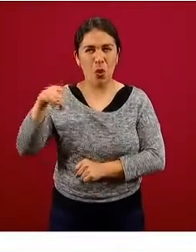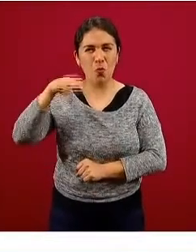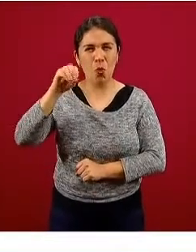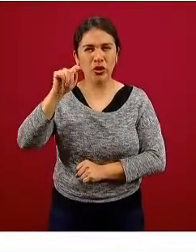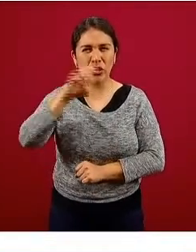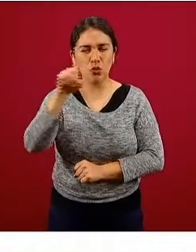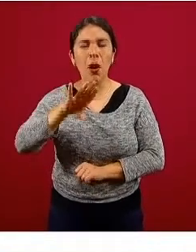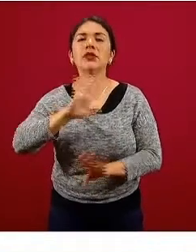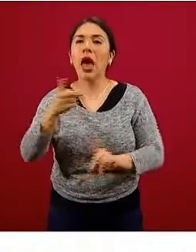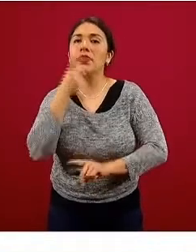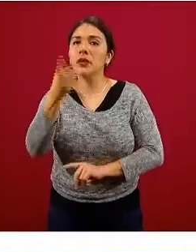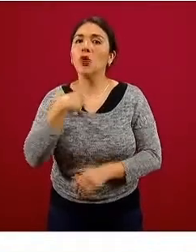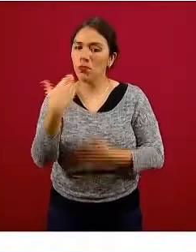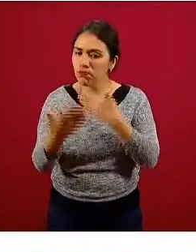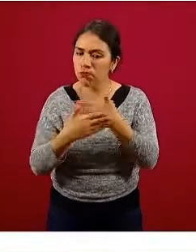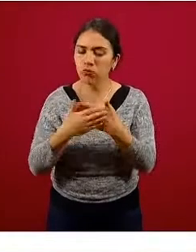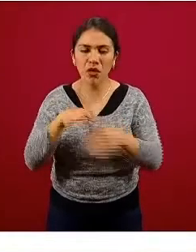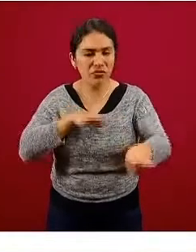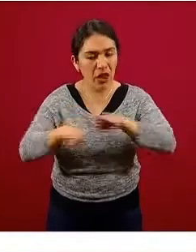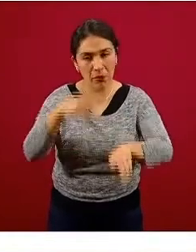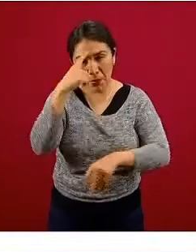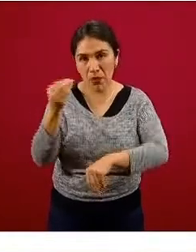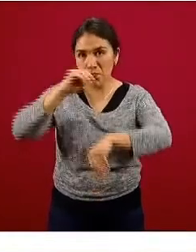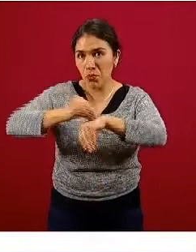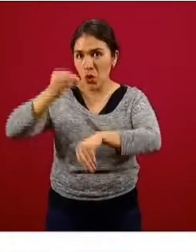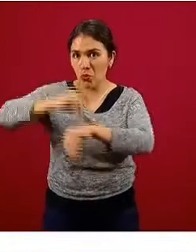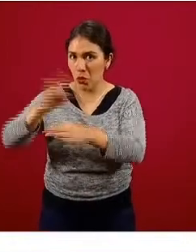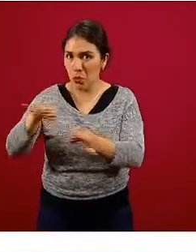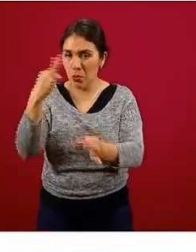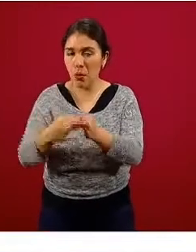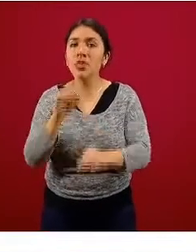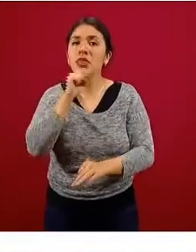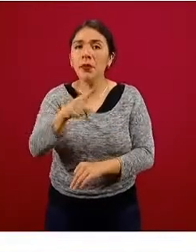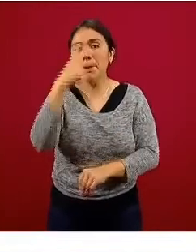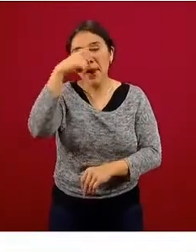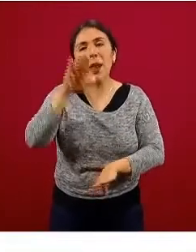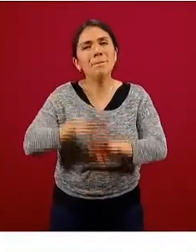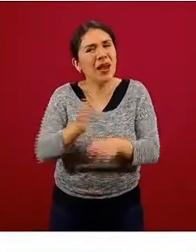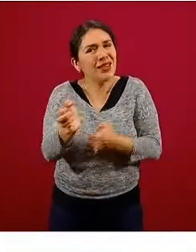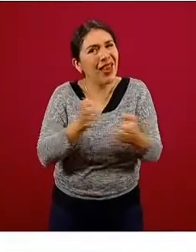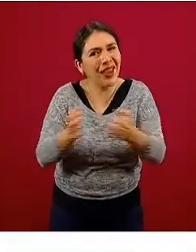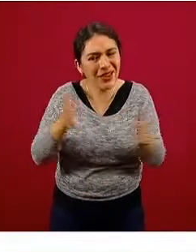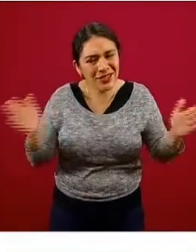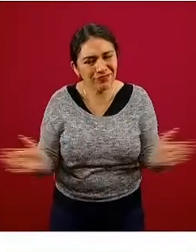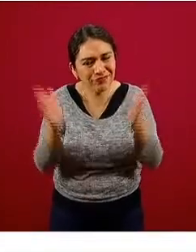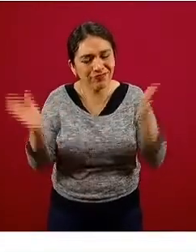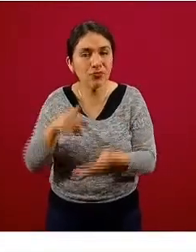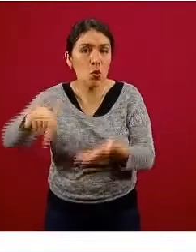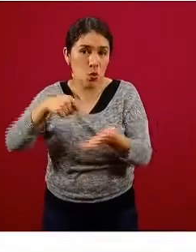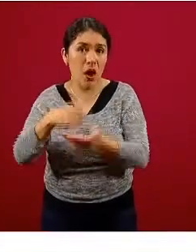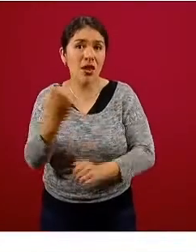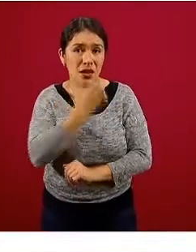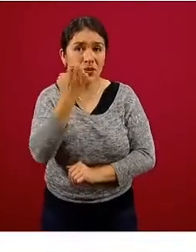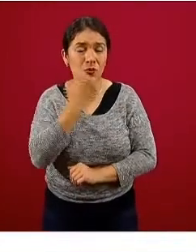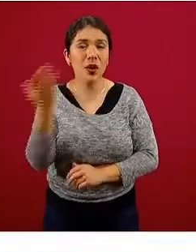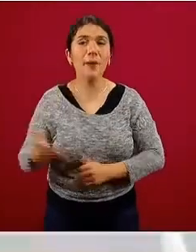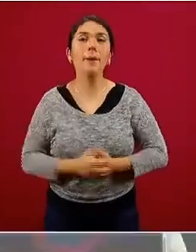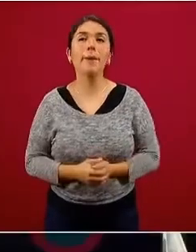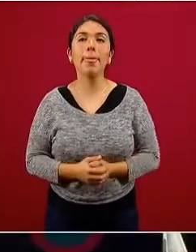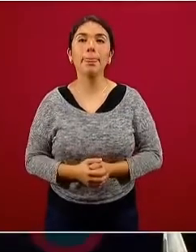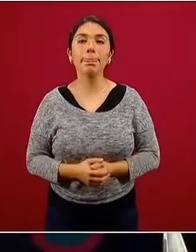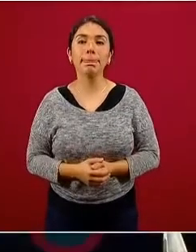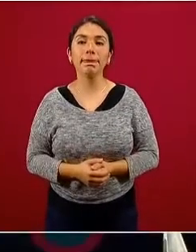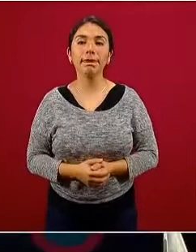que está trabajando para lograr esto. Y desde luego promover la actividad física en la escuela. La siguiente,